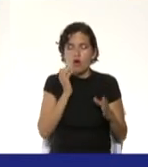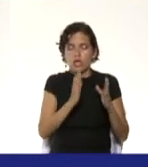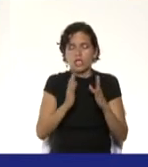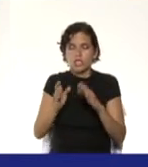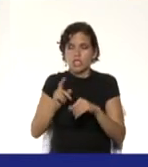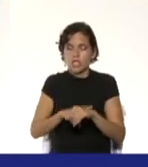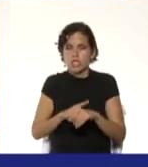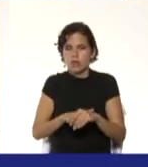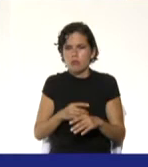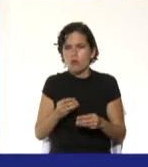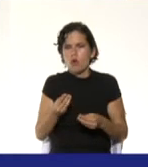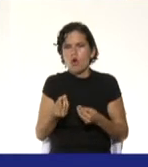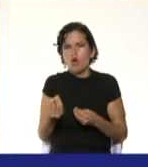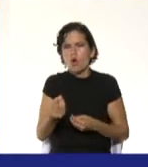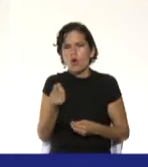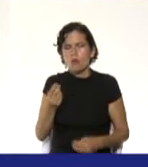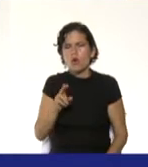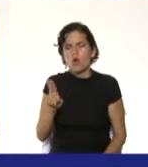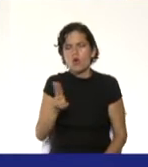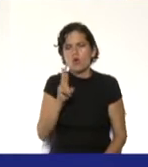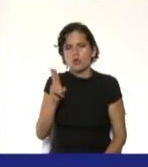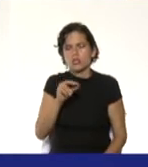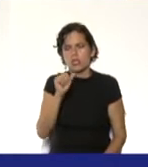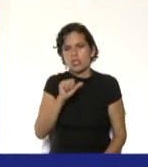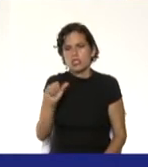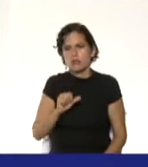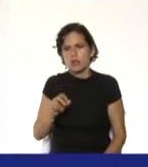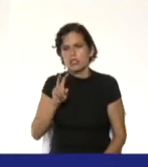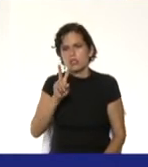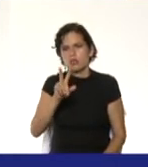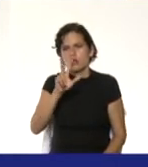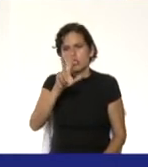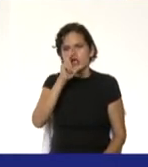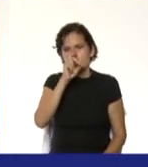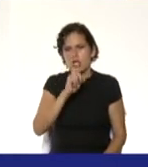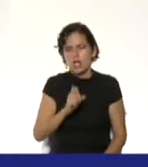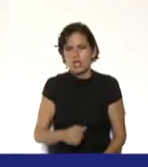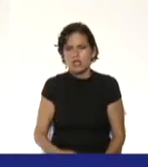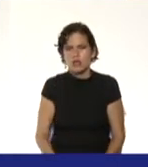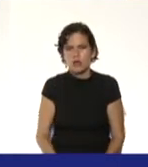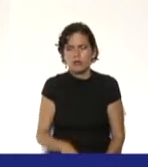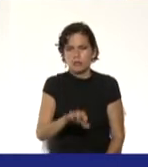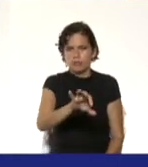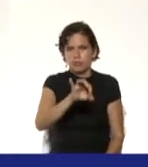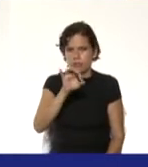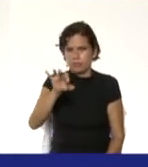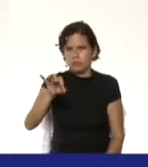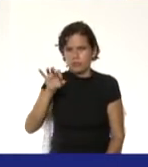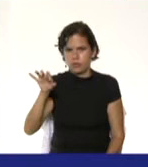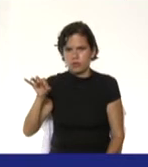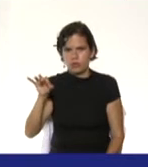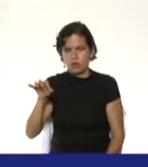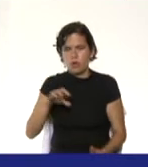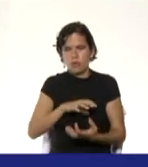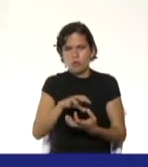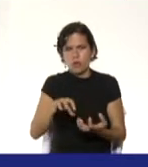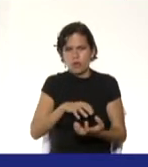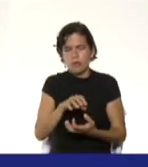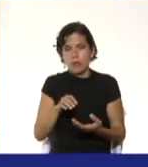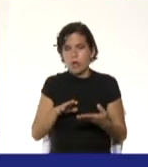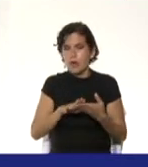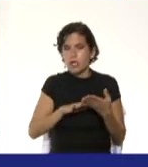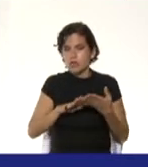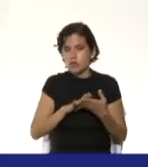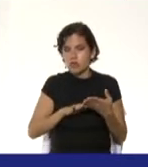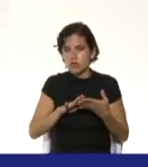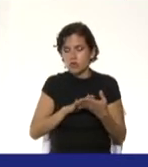tiempo, cómo lo utilizan en la semana. En segundo y tercer año van a seleccionar un problema y lo